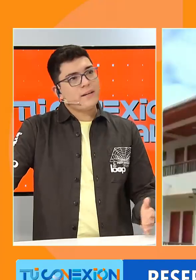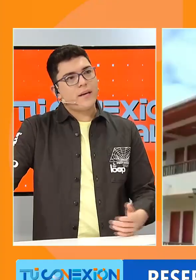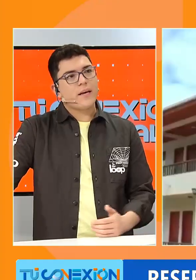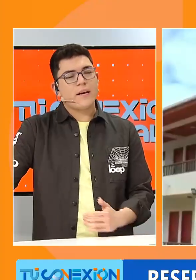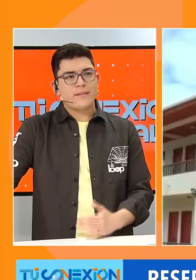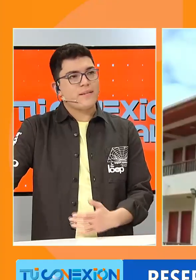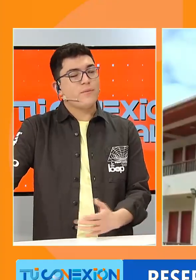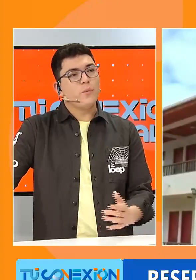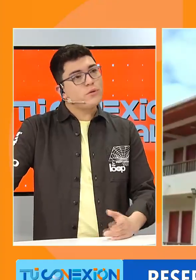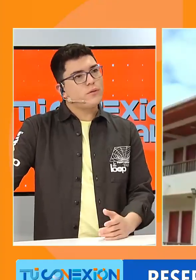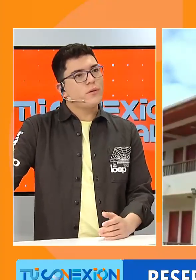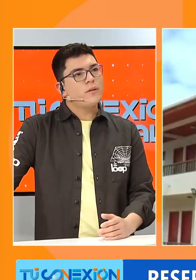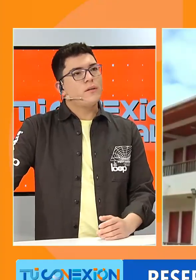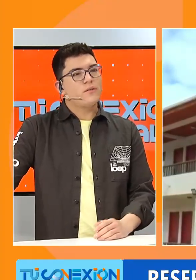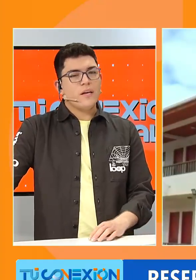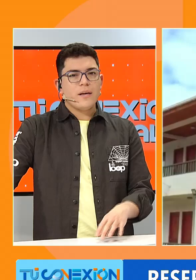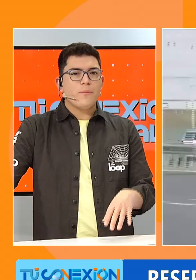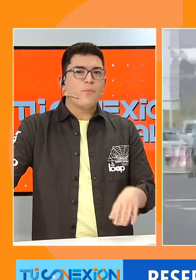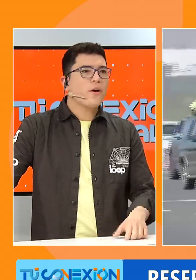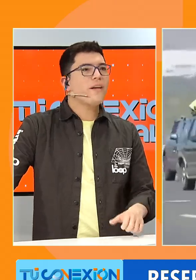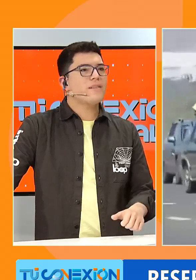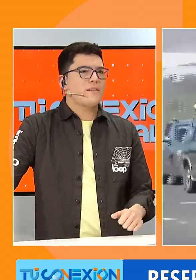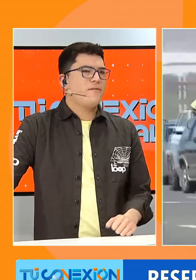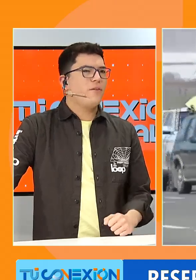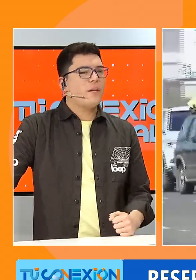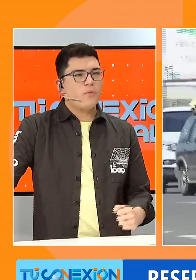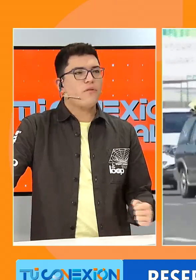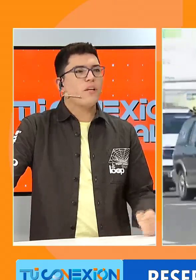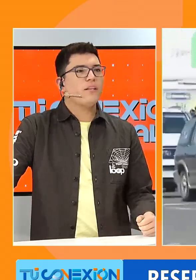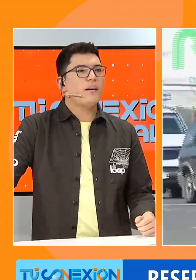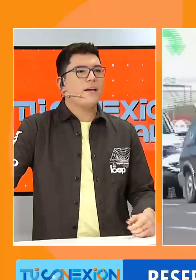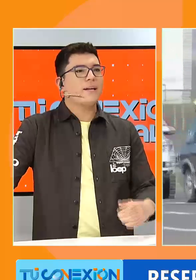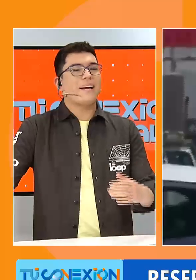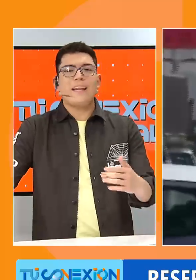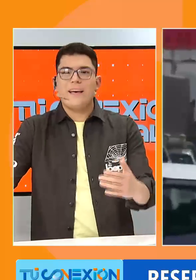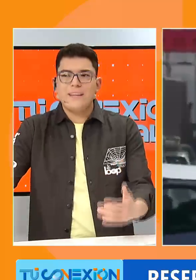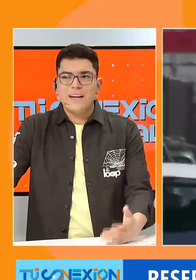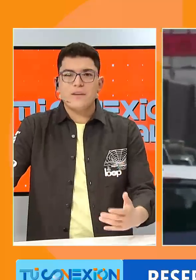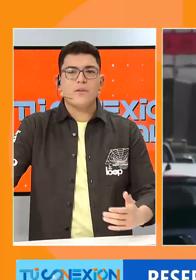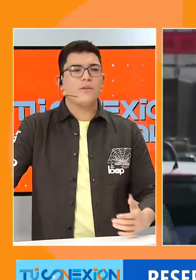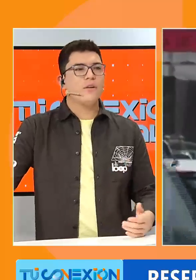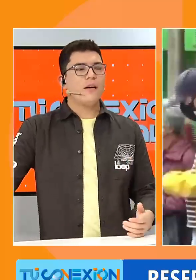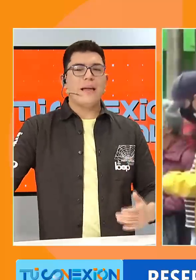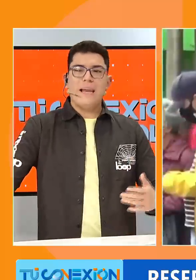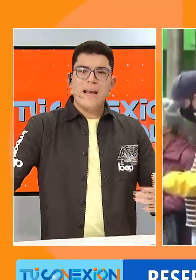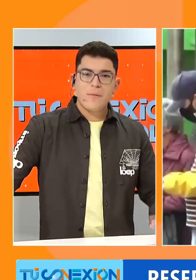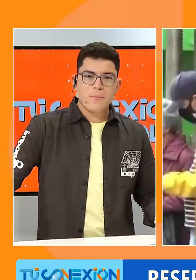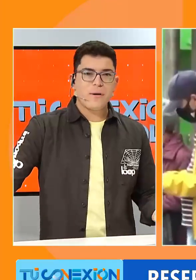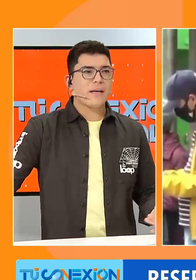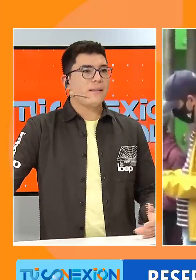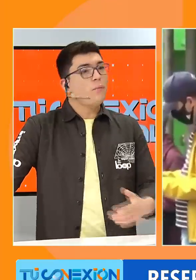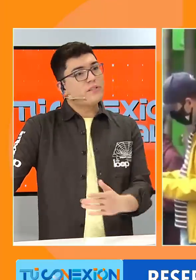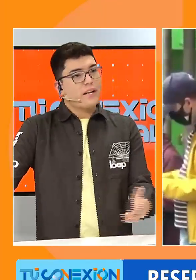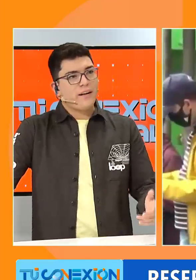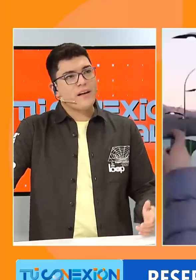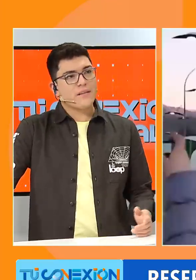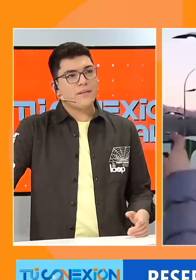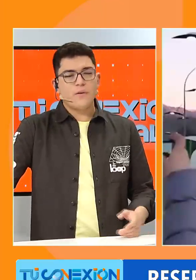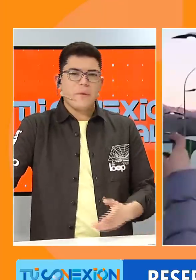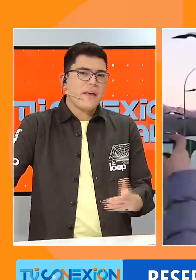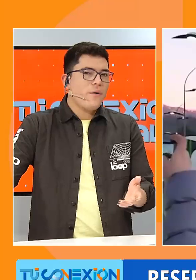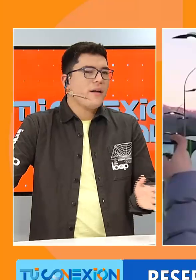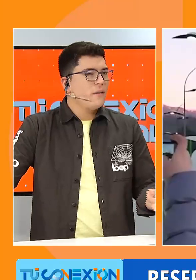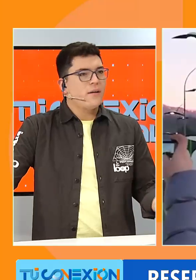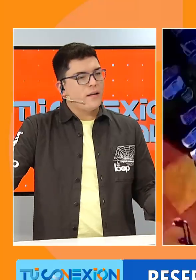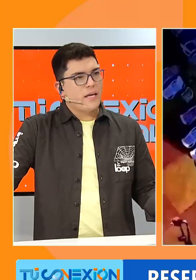rurales, se hacen muchos. Debe ser bonita. Sí, en Buin, se hacen fondas muy bonitas, en Calera de Tango, en Lampa, que están muy cerca de acá de